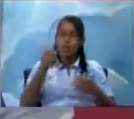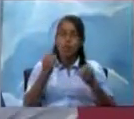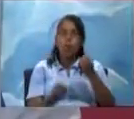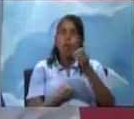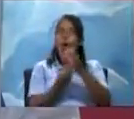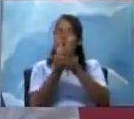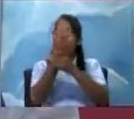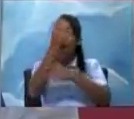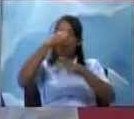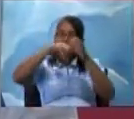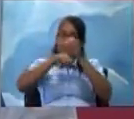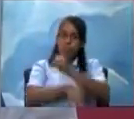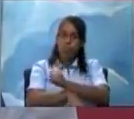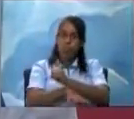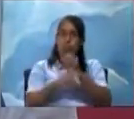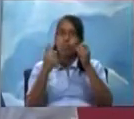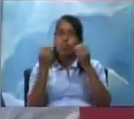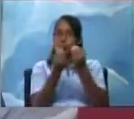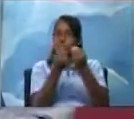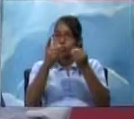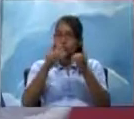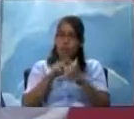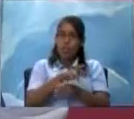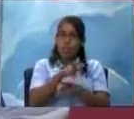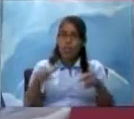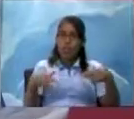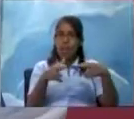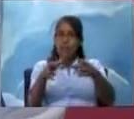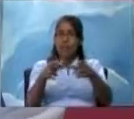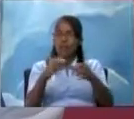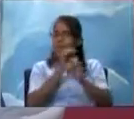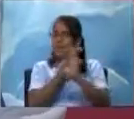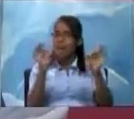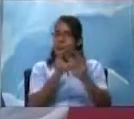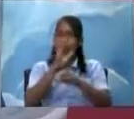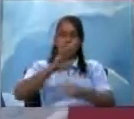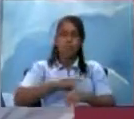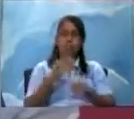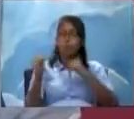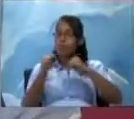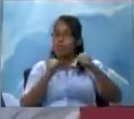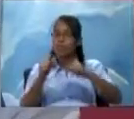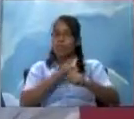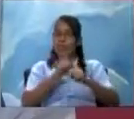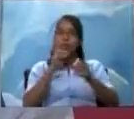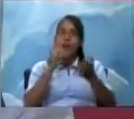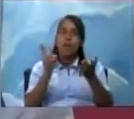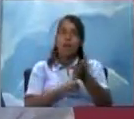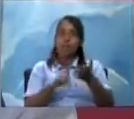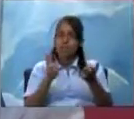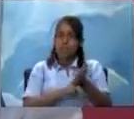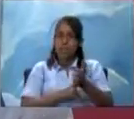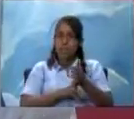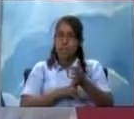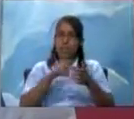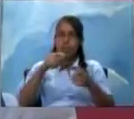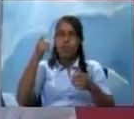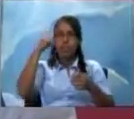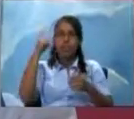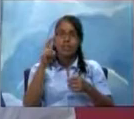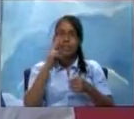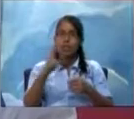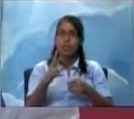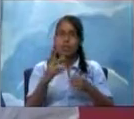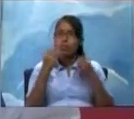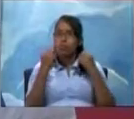árbol plantado junto a corriente de río de agua viva. Nadie ni nadie lo va a mover de la verdad. Hoy en día se